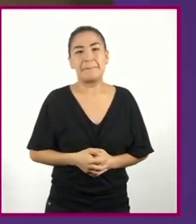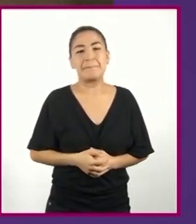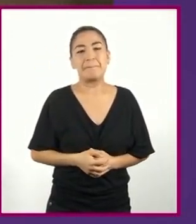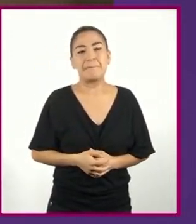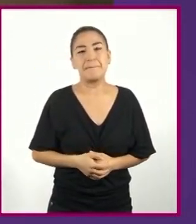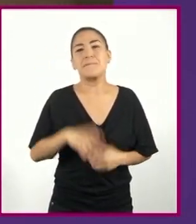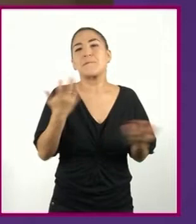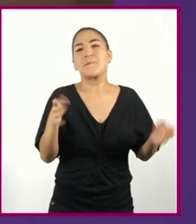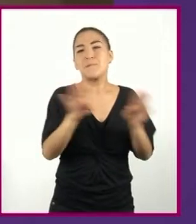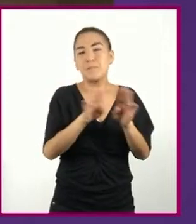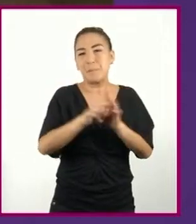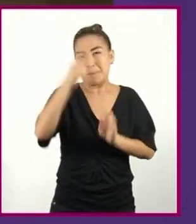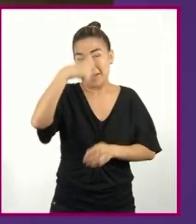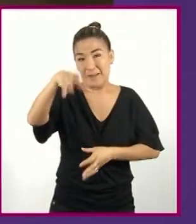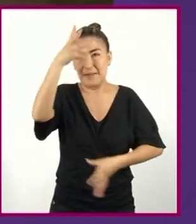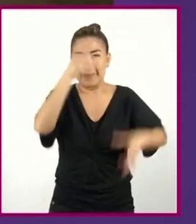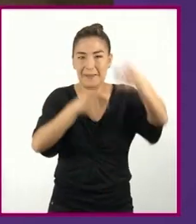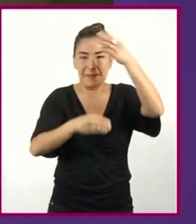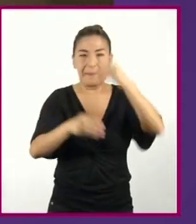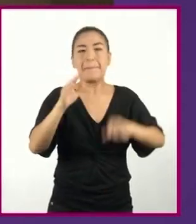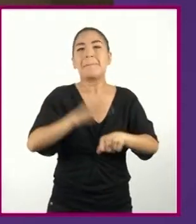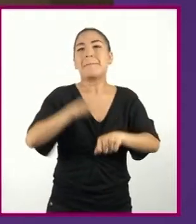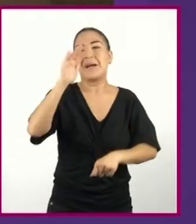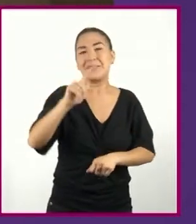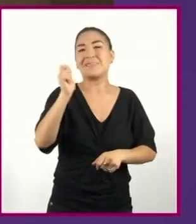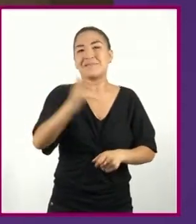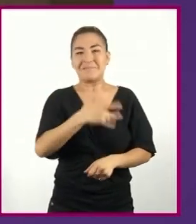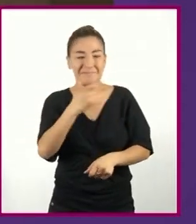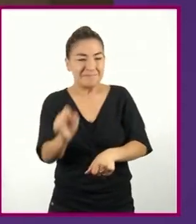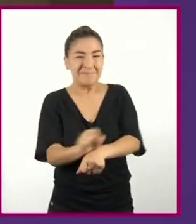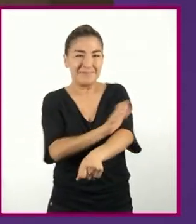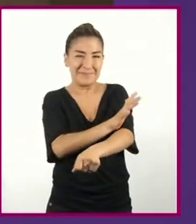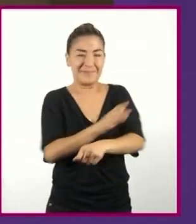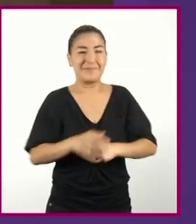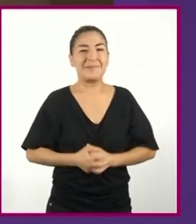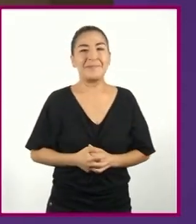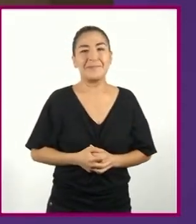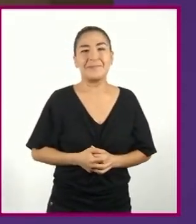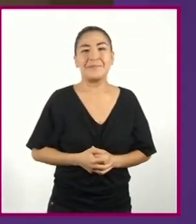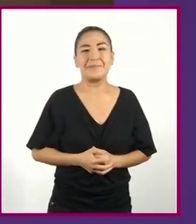Claramente con una idea de aprendizaje alta y estimulante.